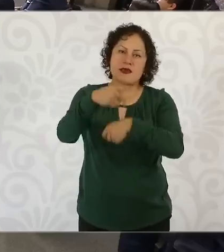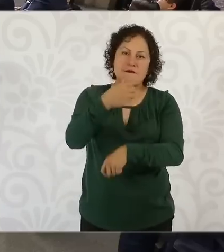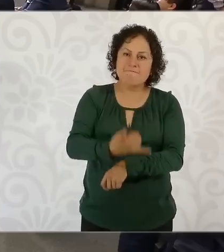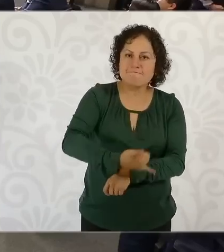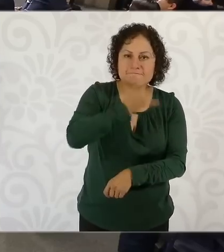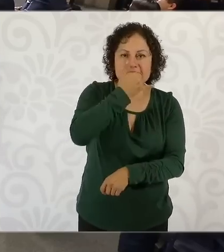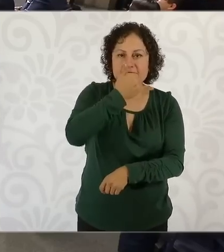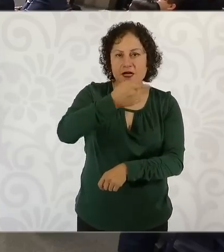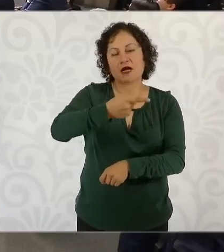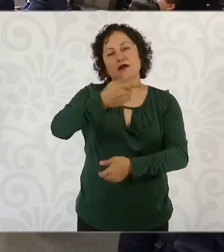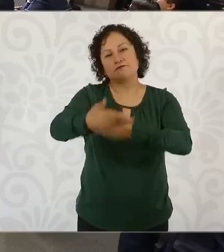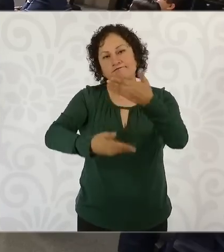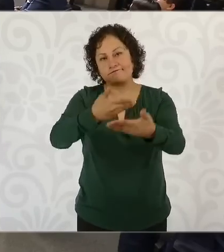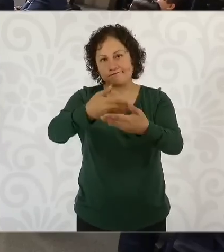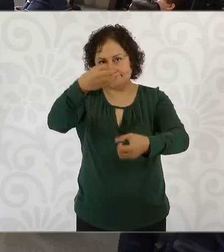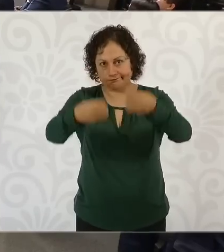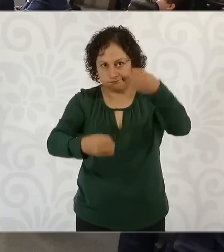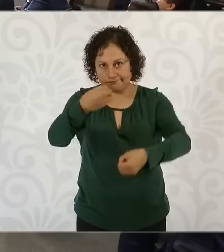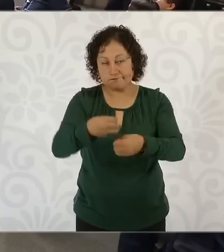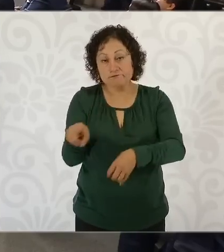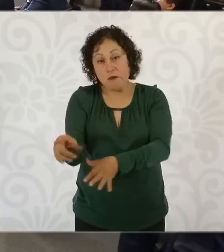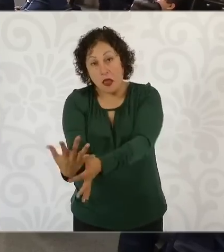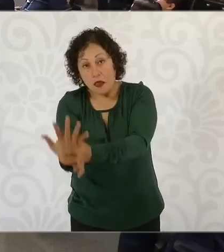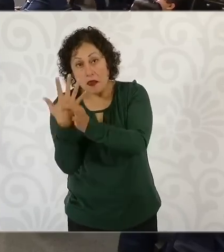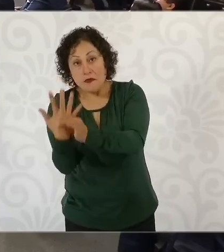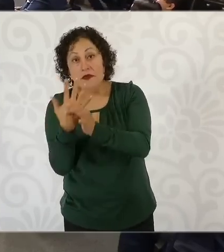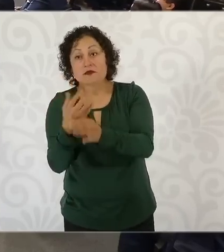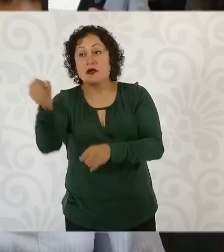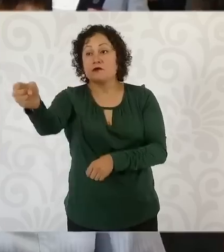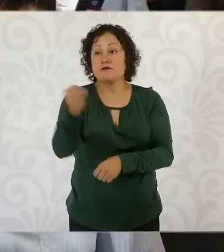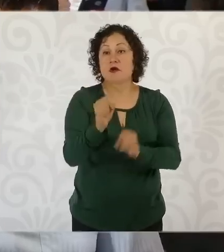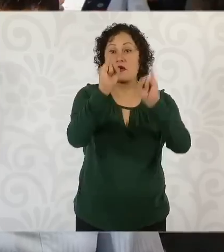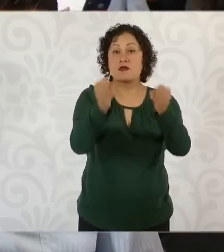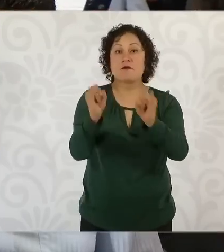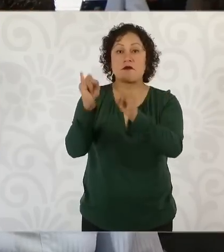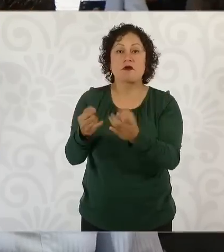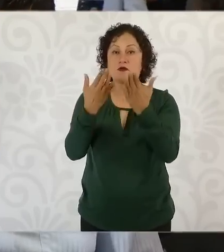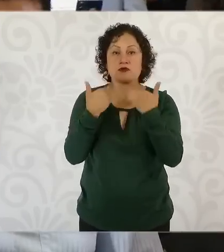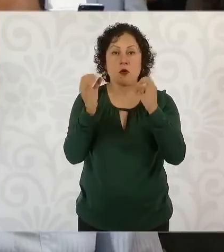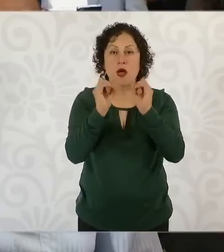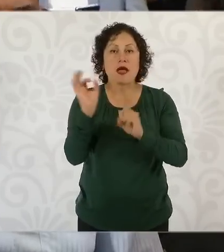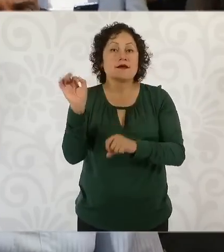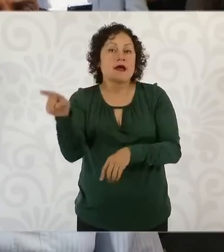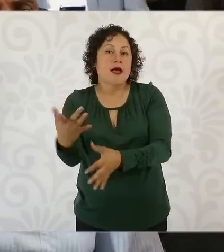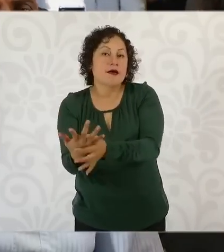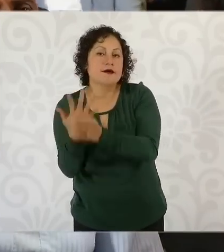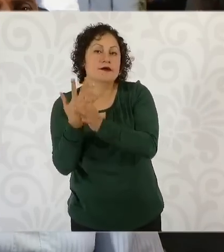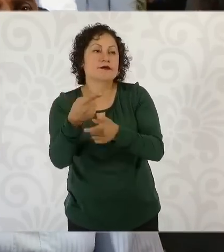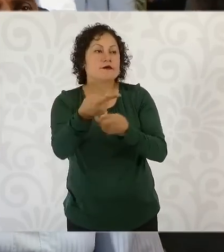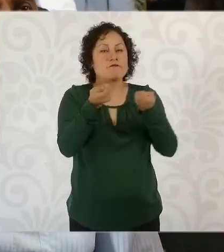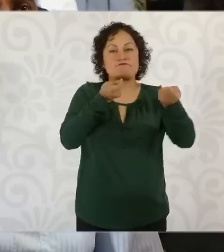También él considera que no habrá juzgadores independientes y que el esquema está hecho para tener el